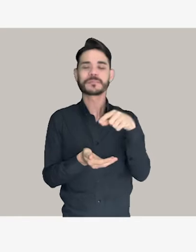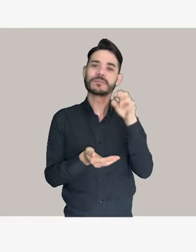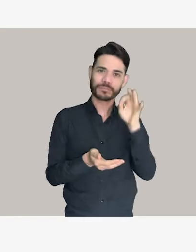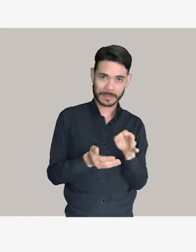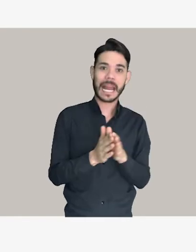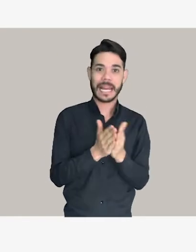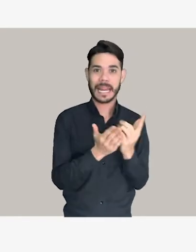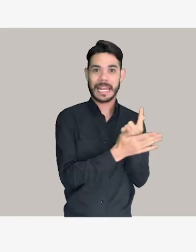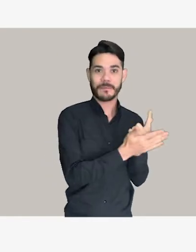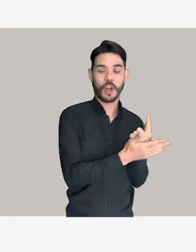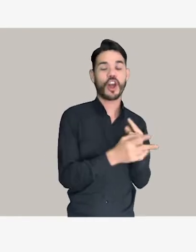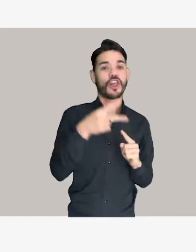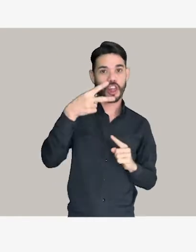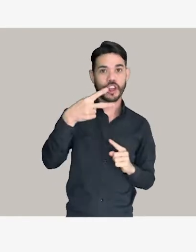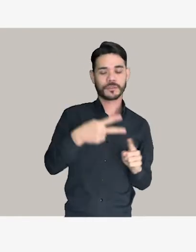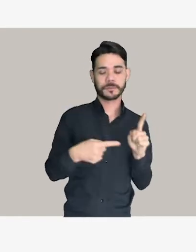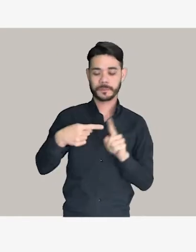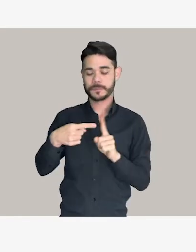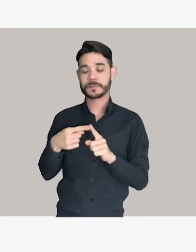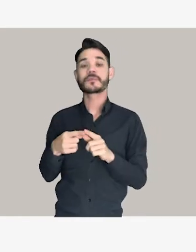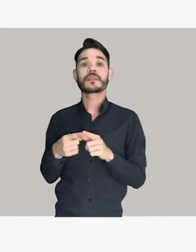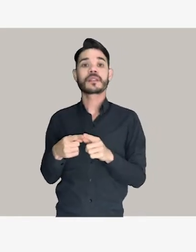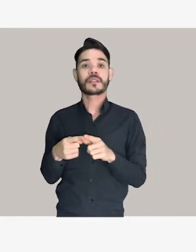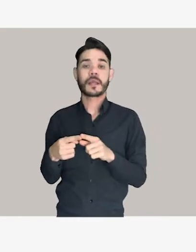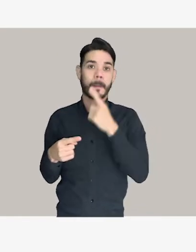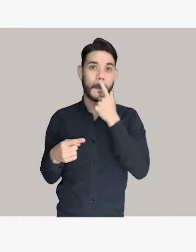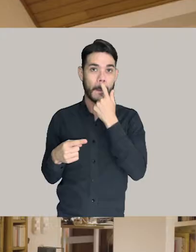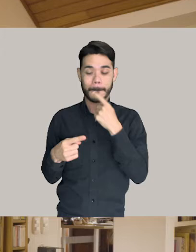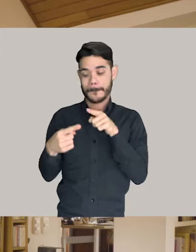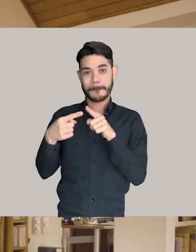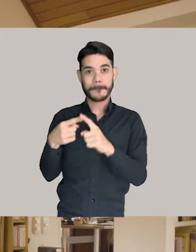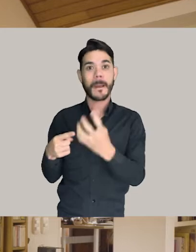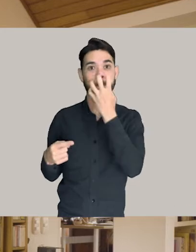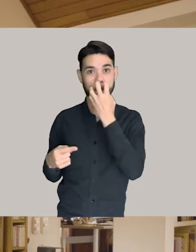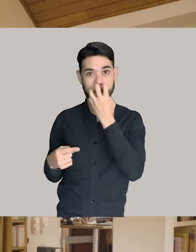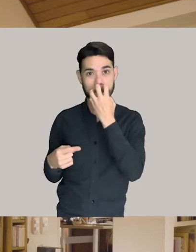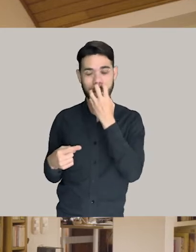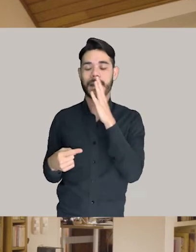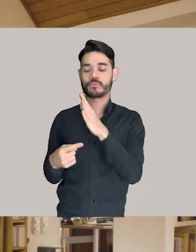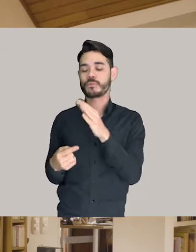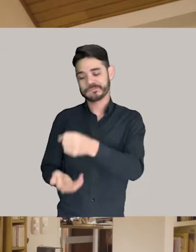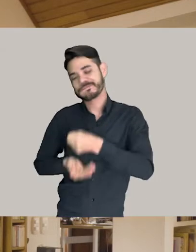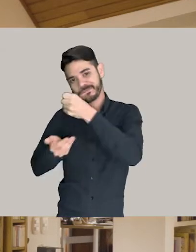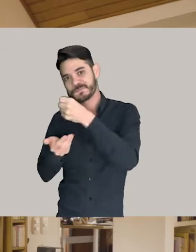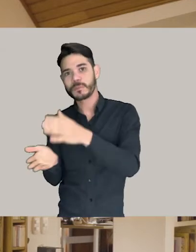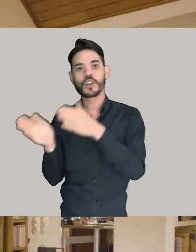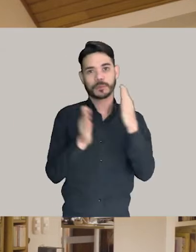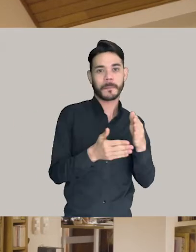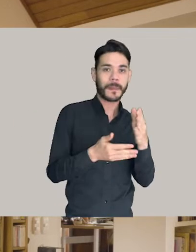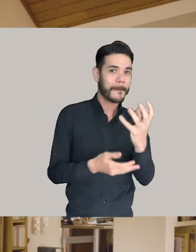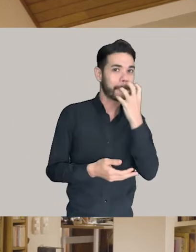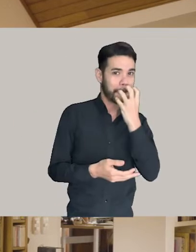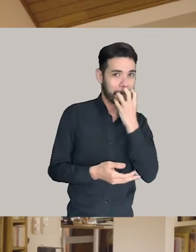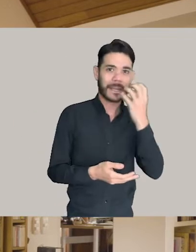un segundo libro que es Amamelis, Miosotis y El Señor Sorpresa. Este fue un libro que fue